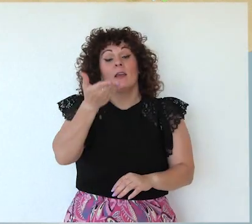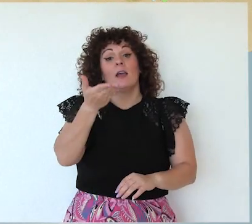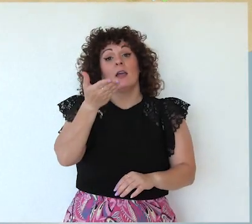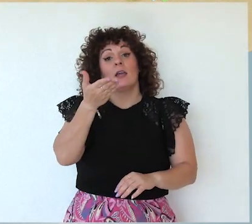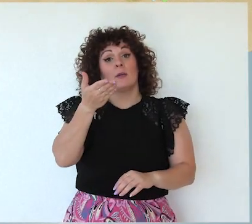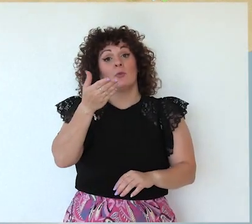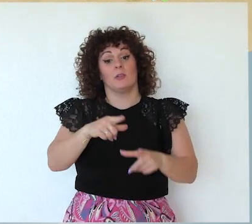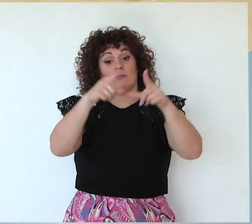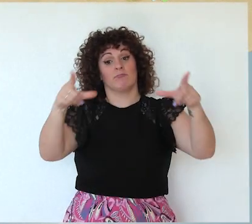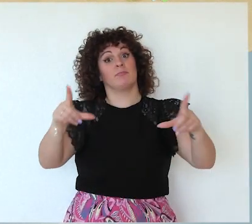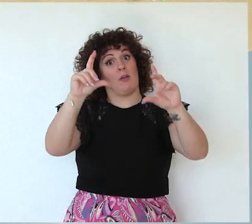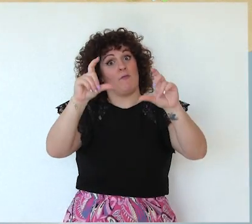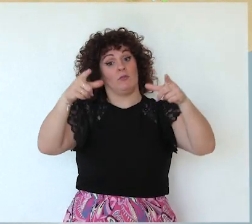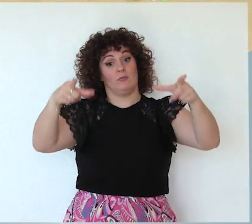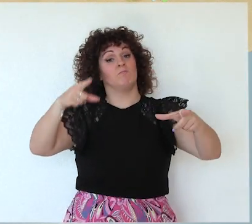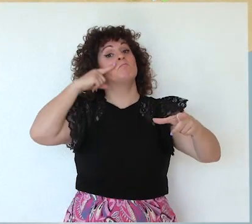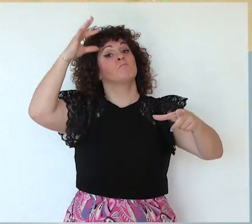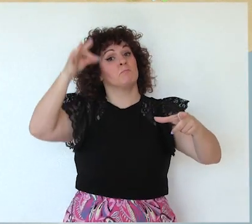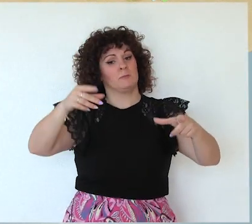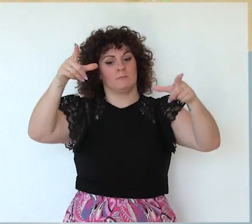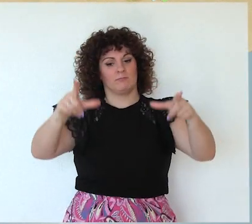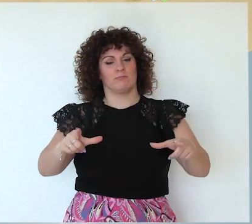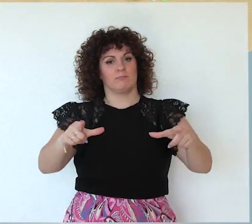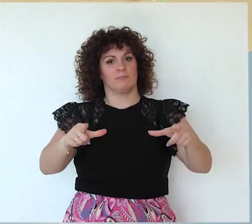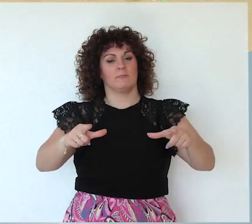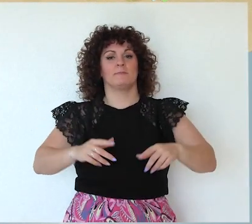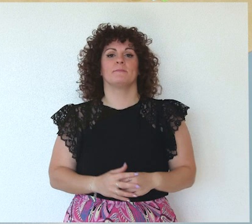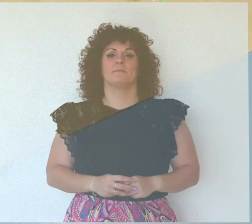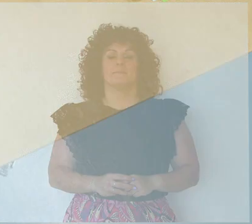Es importante que esté en su posición.